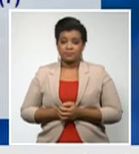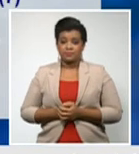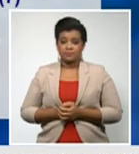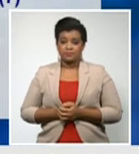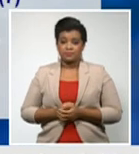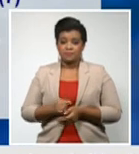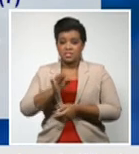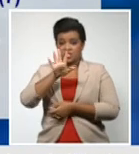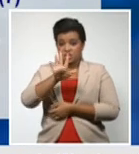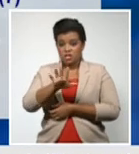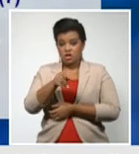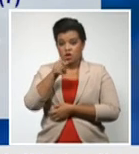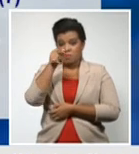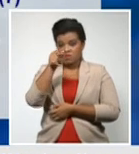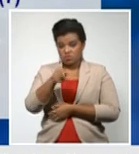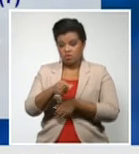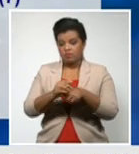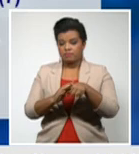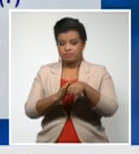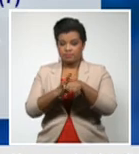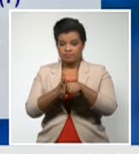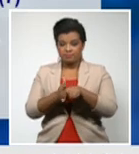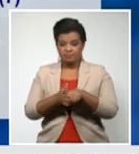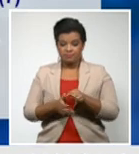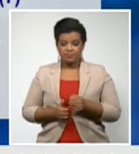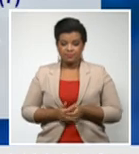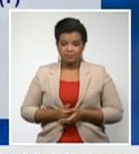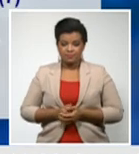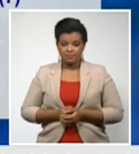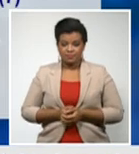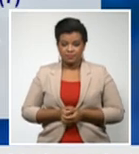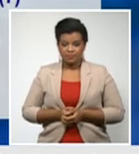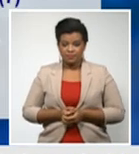con COVID-19.